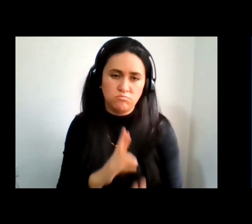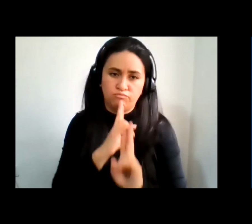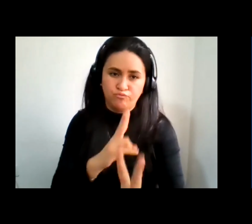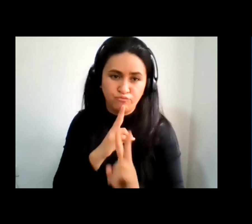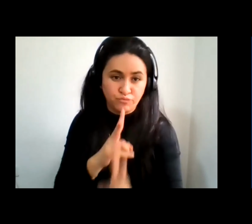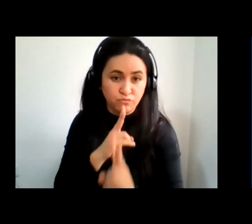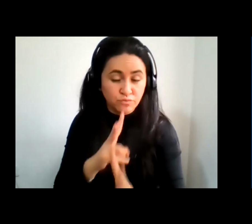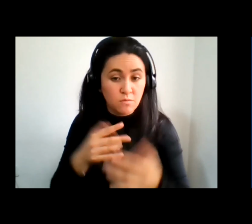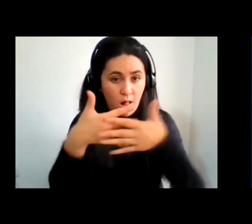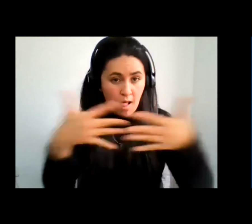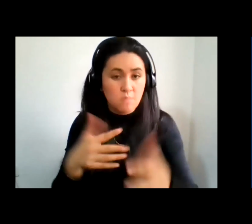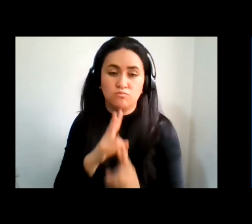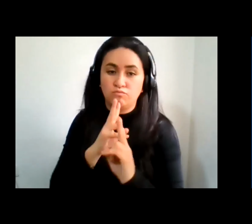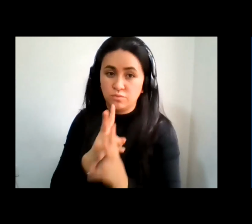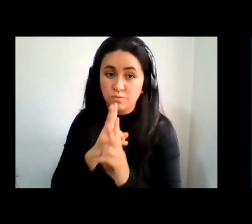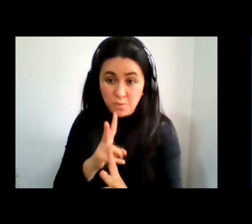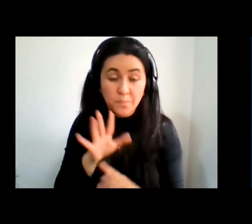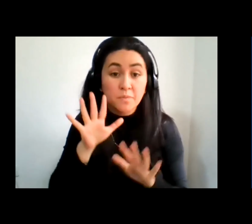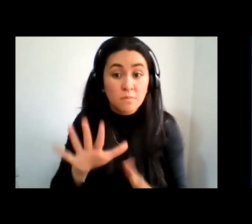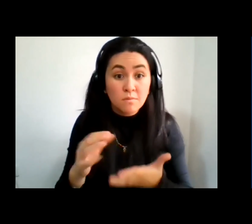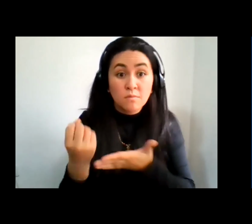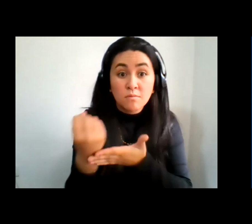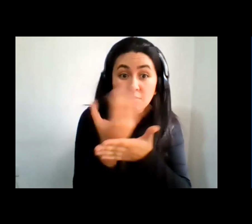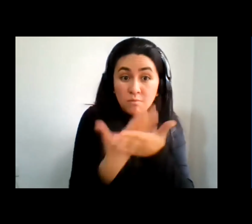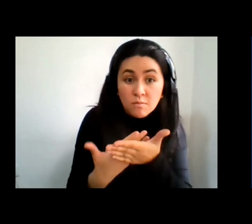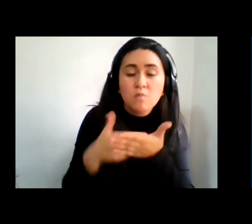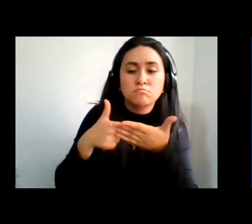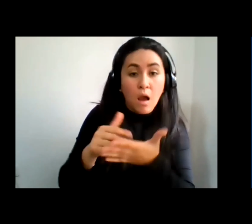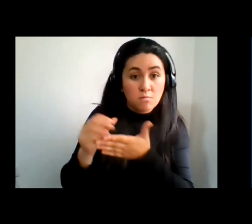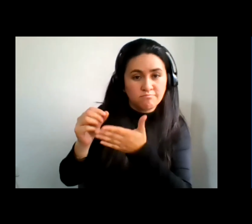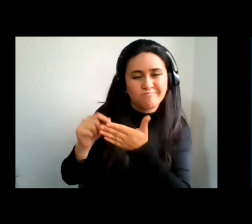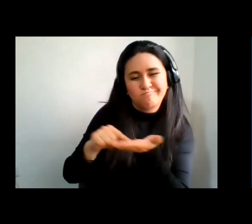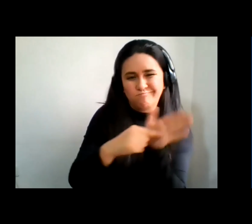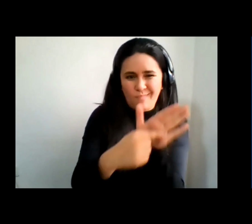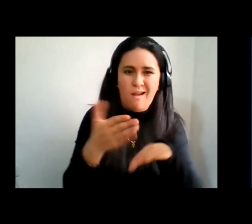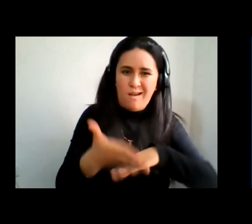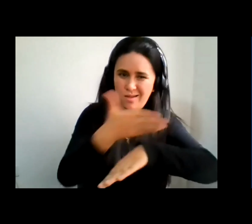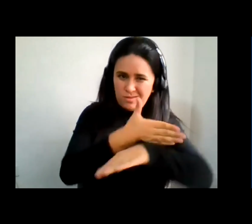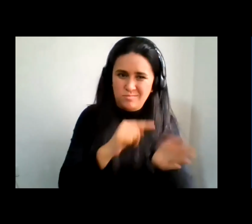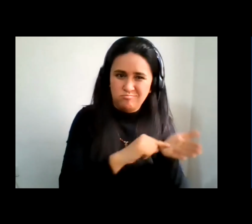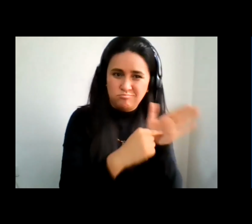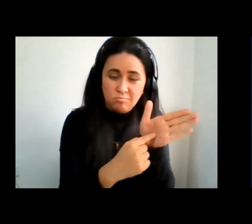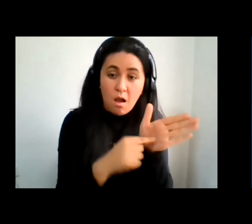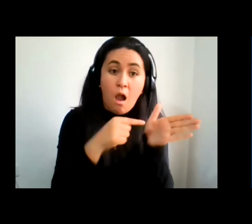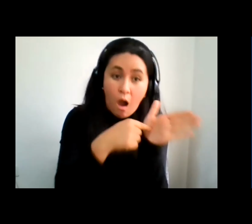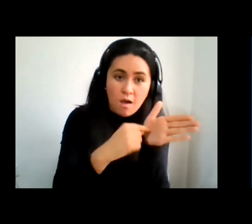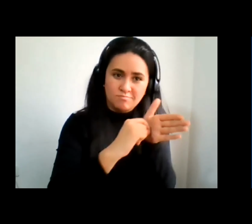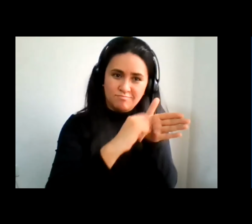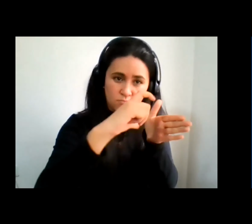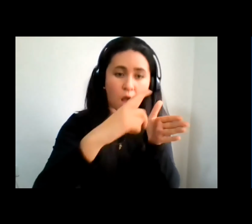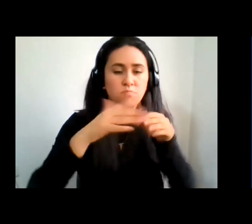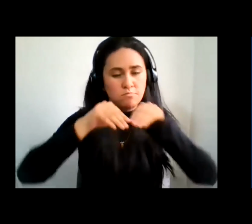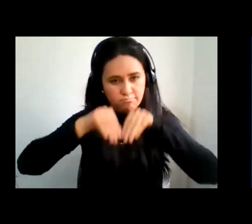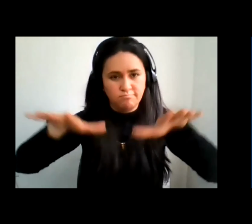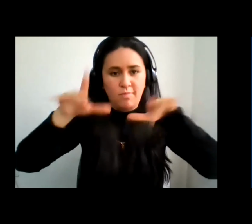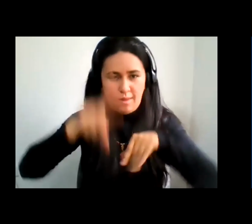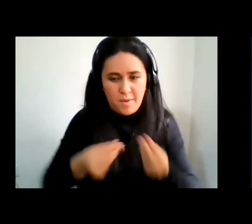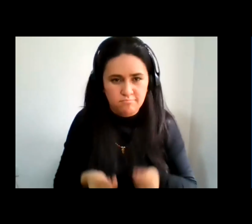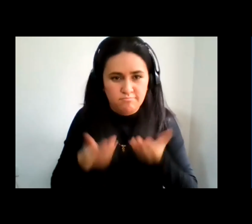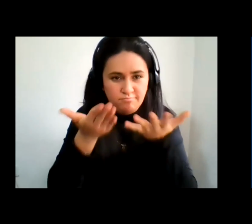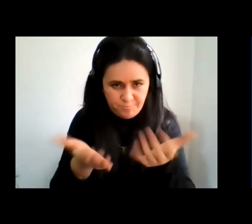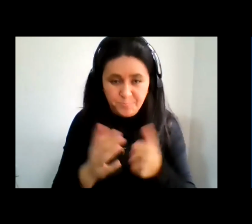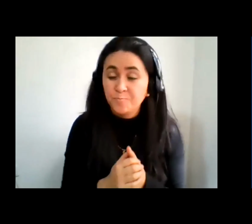Y las presentaciones, tengo entendido, ya se han puesto a disposición de todos a través del enlace. Y por